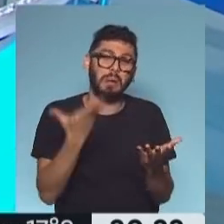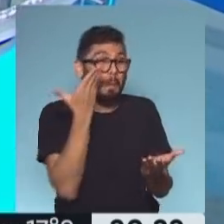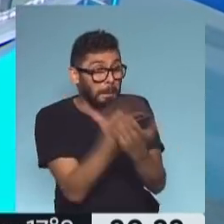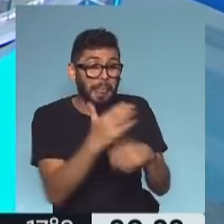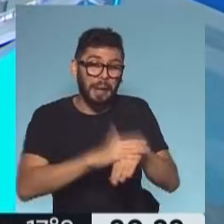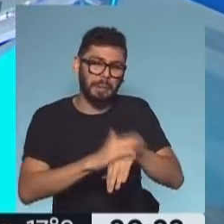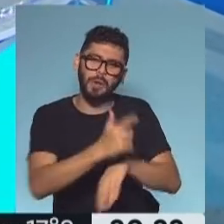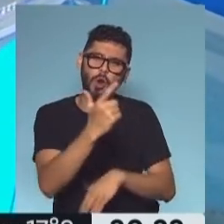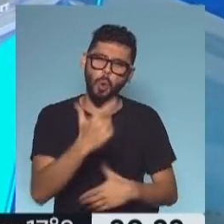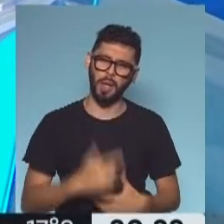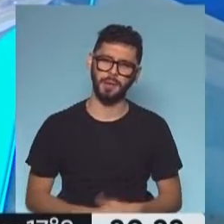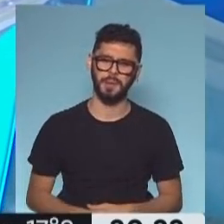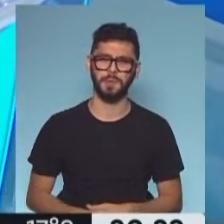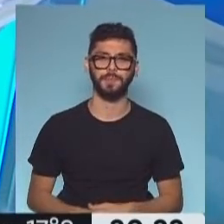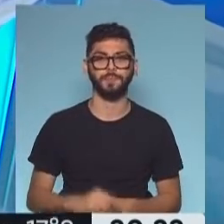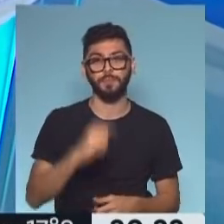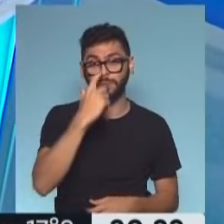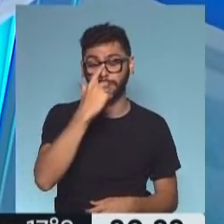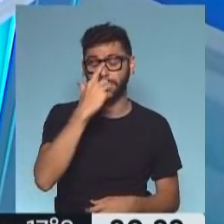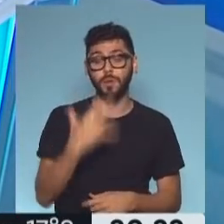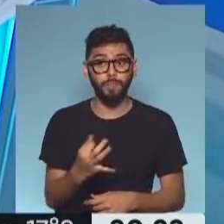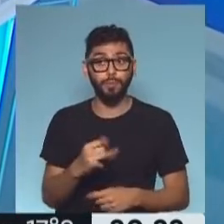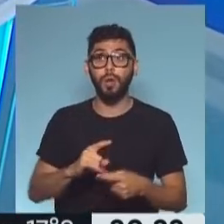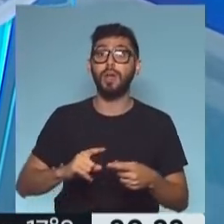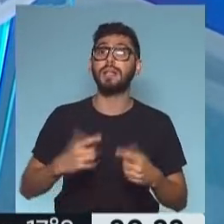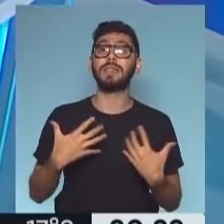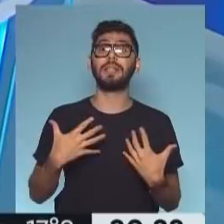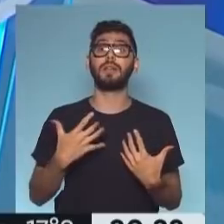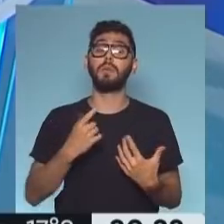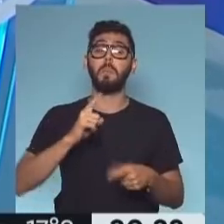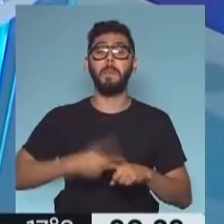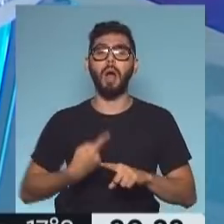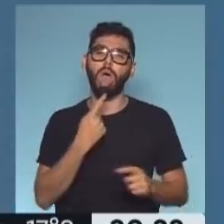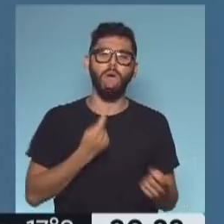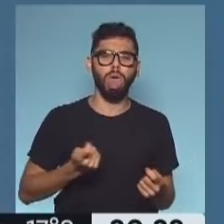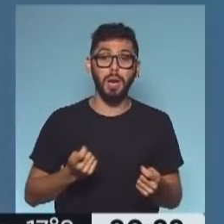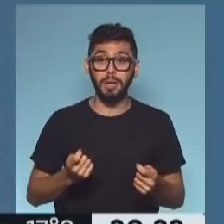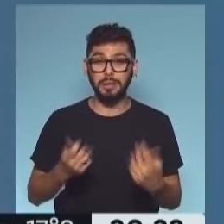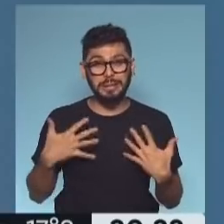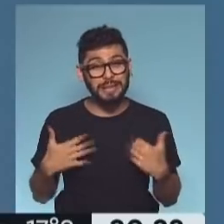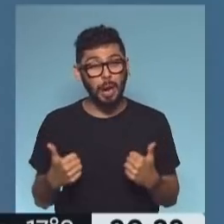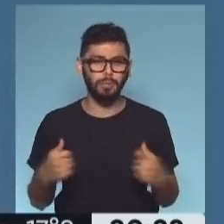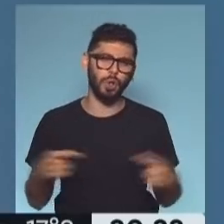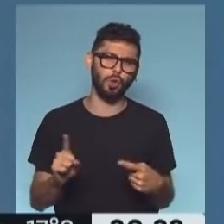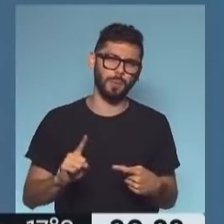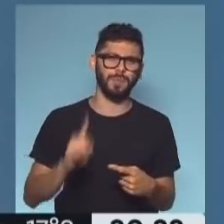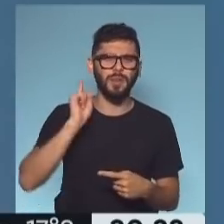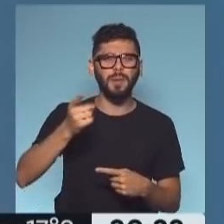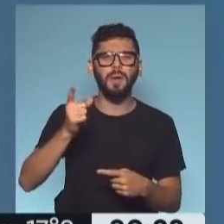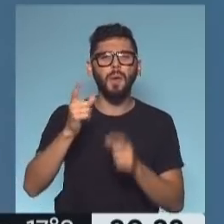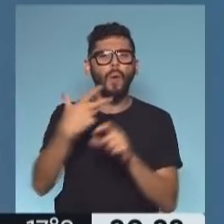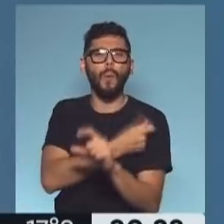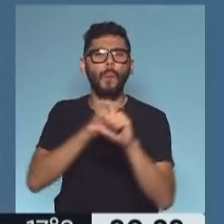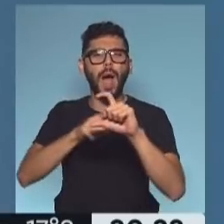Si con algo no se debería especular políticamente es con esto, es con la salud, justamente, ¿no? Recién nombraba, Feli, con esto cierro, nombradas la vacuna Pfizer, hay